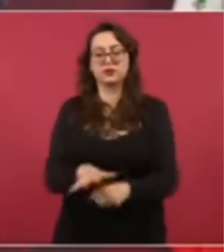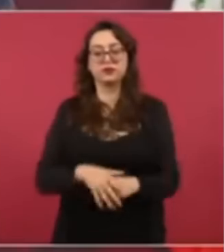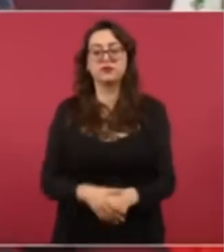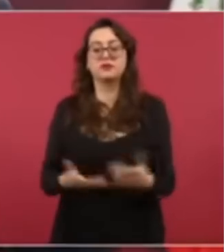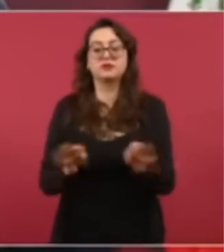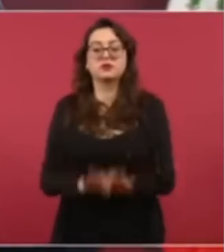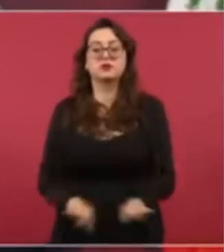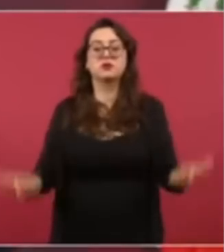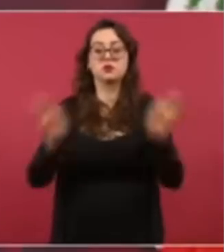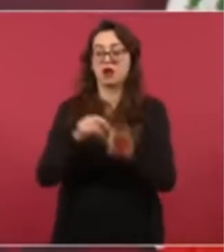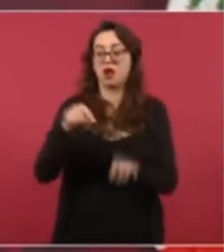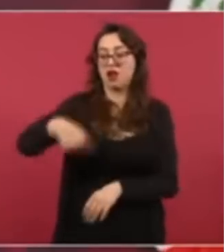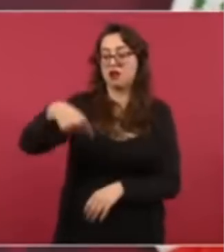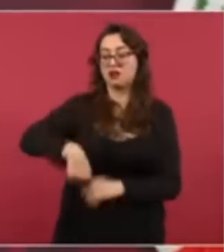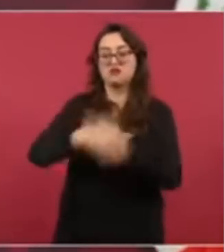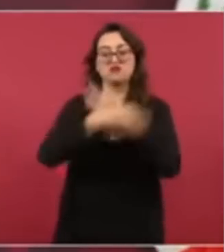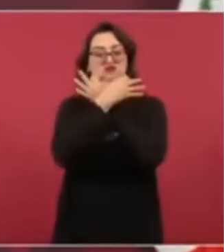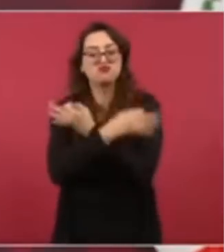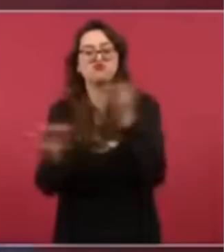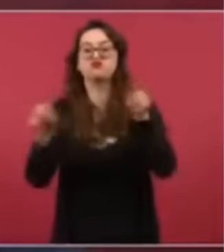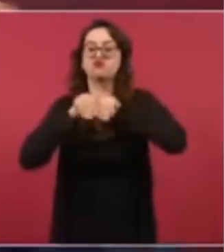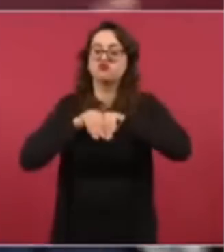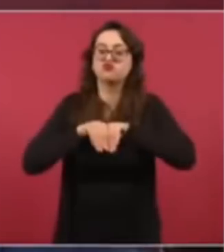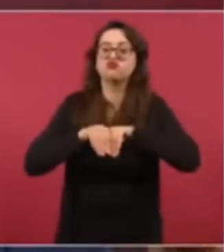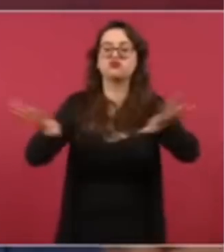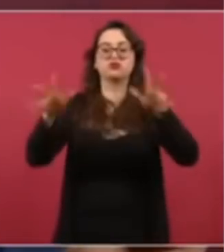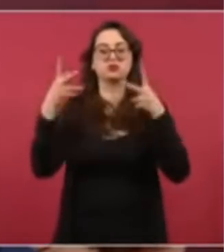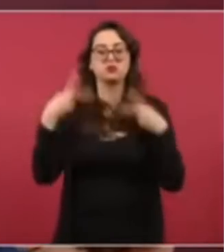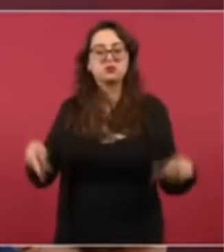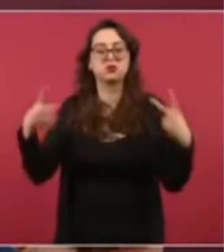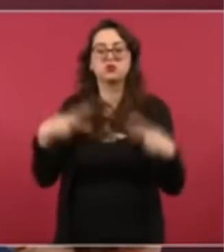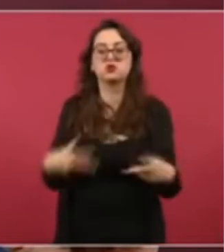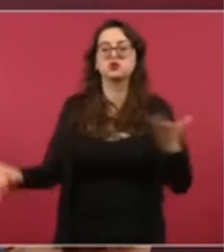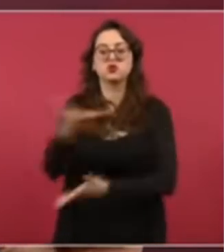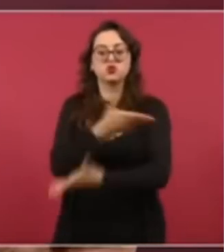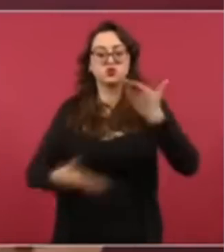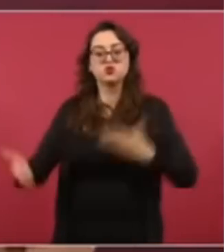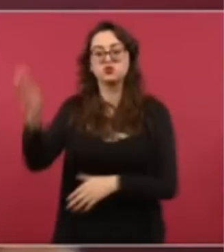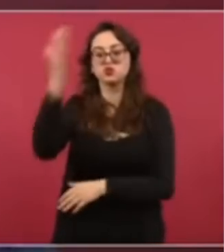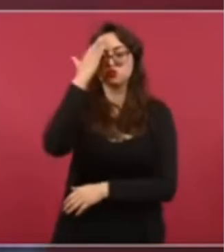Colectiva. Lo que me importa es socializar la información.